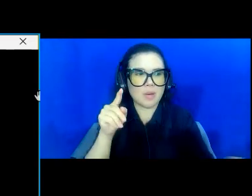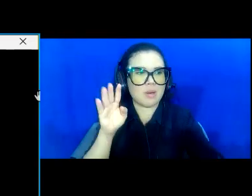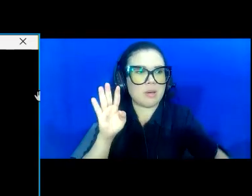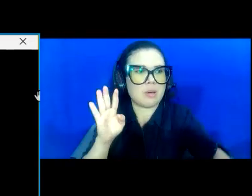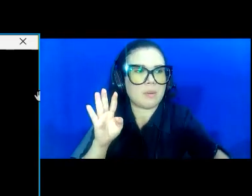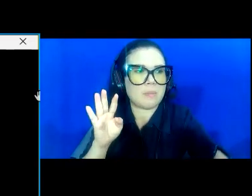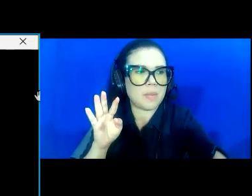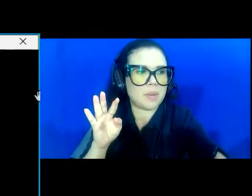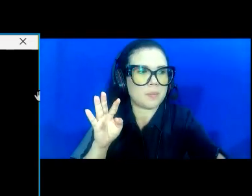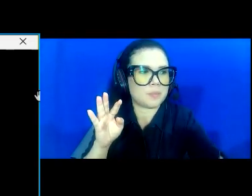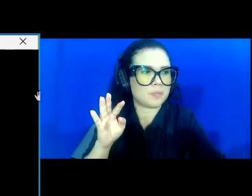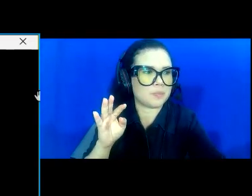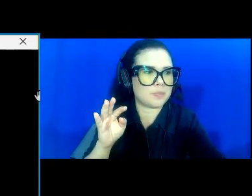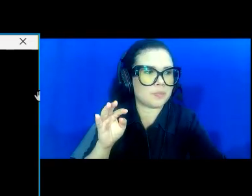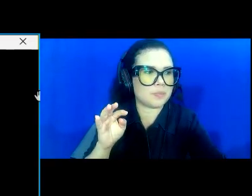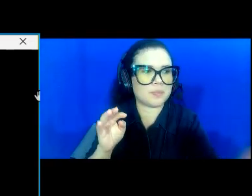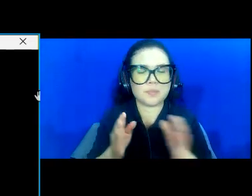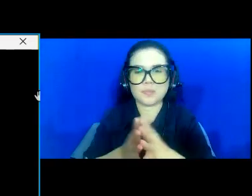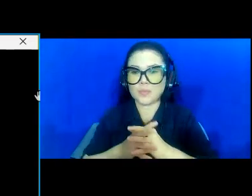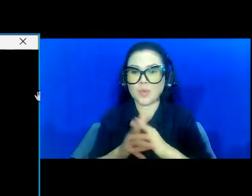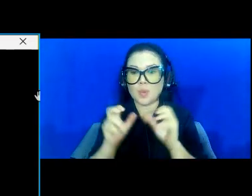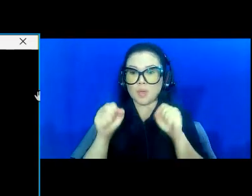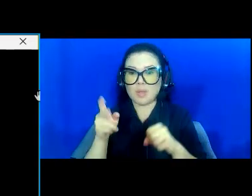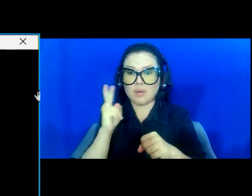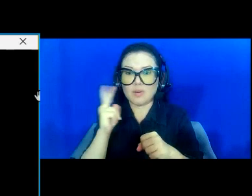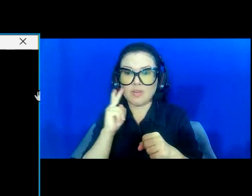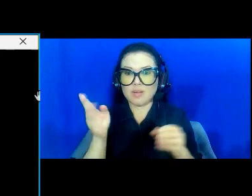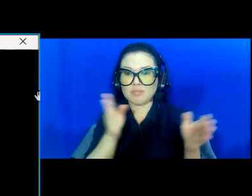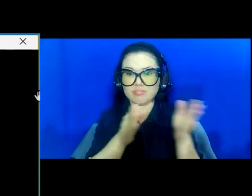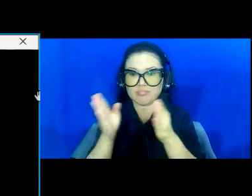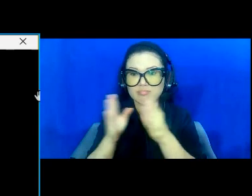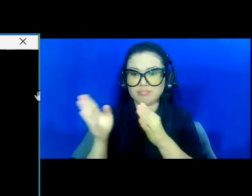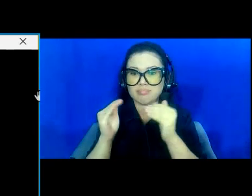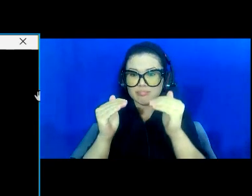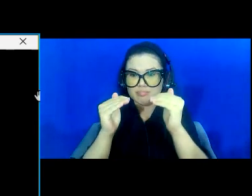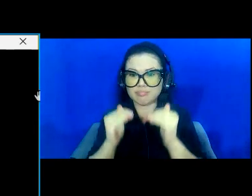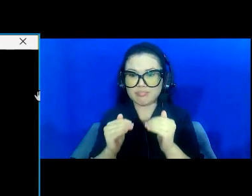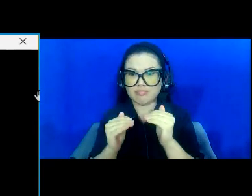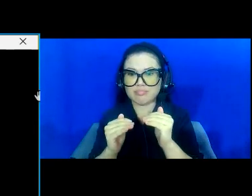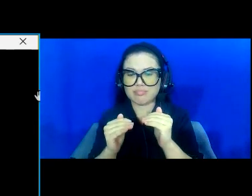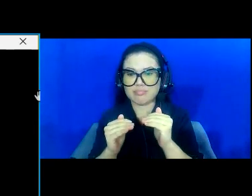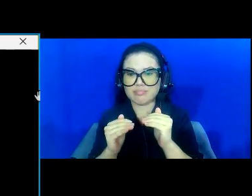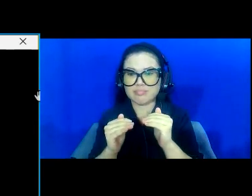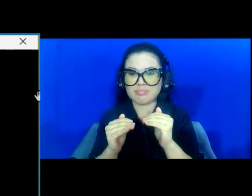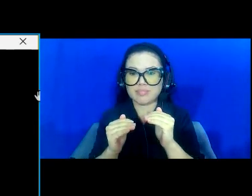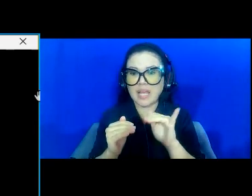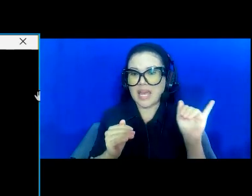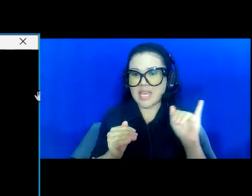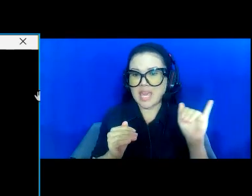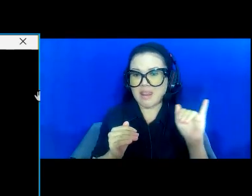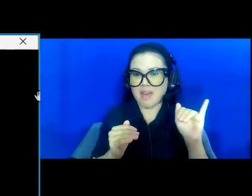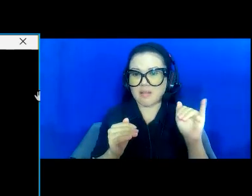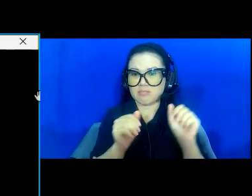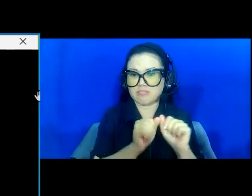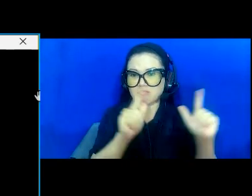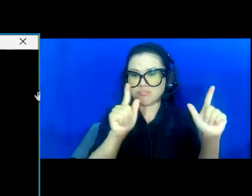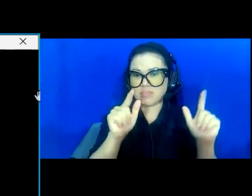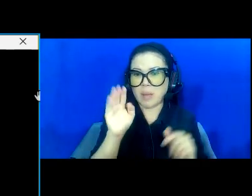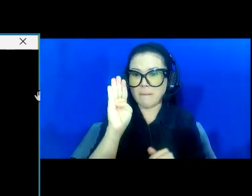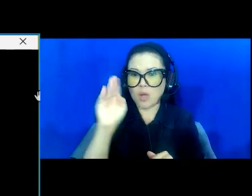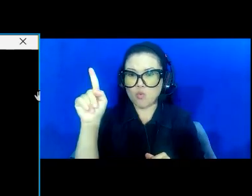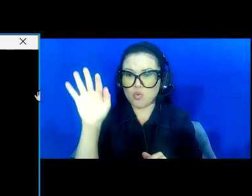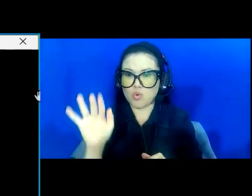prevención. Como pueden ver, tenemos por estrategias en la parte de abajo izquierda de su pantalla, van a ver lo que son la B1 hasta la B6,